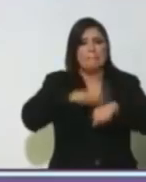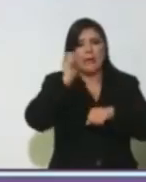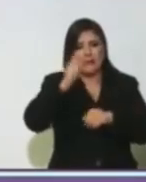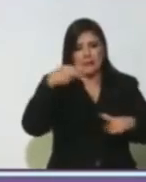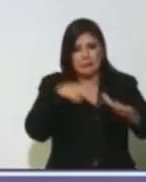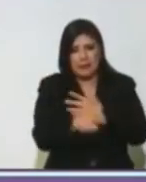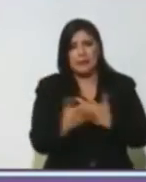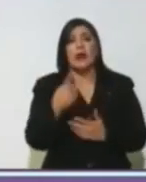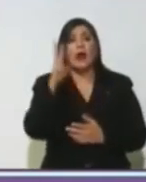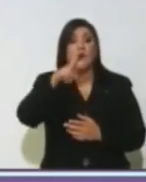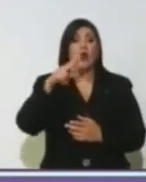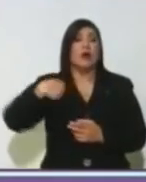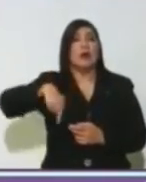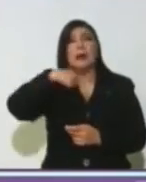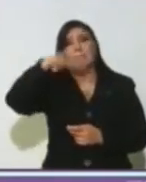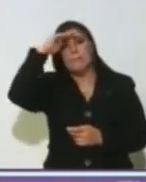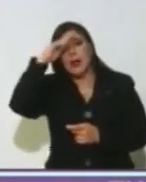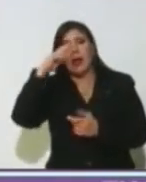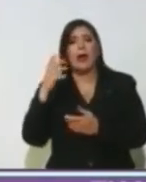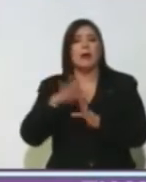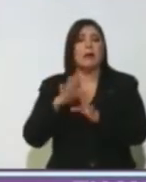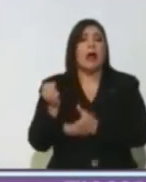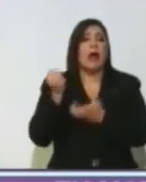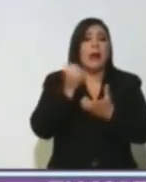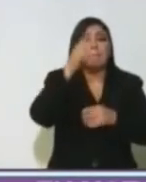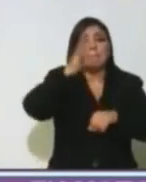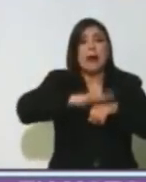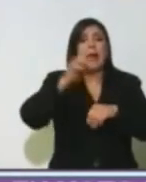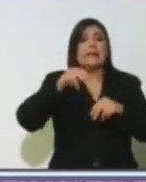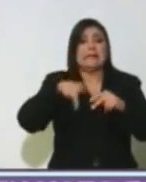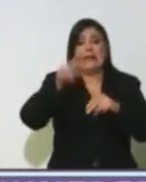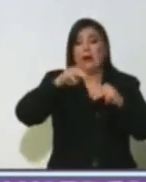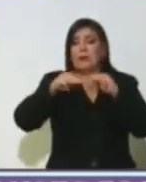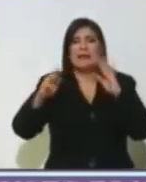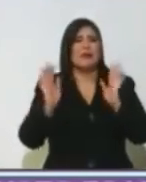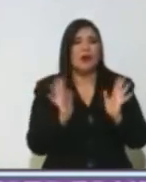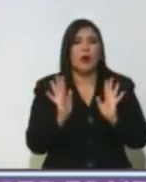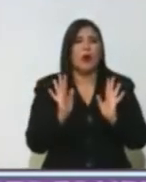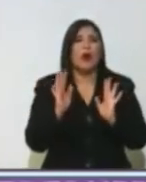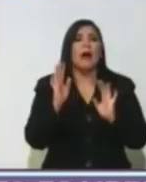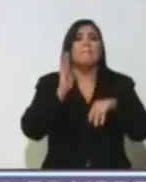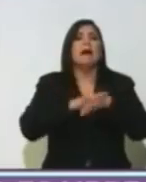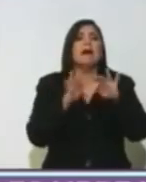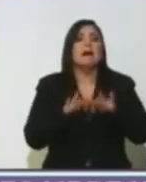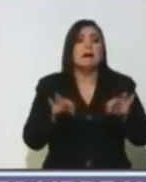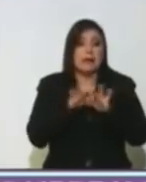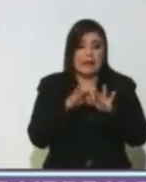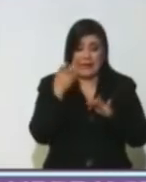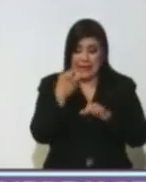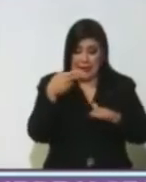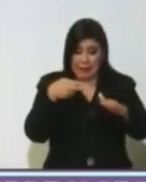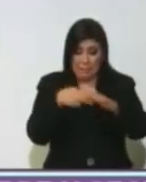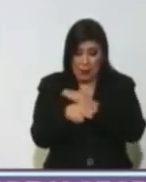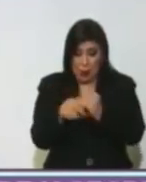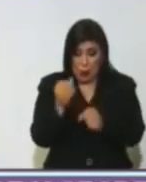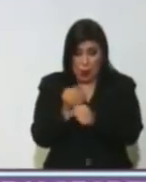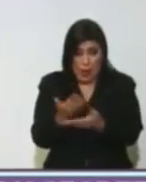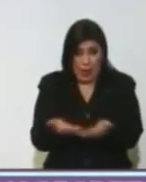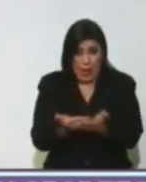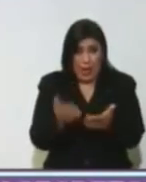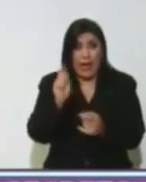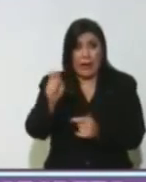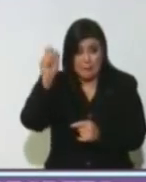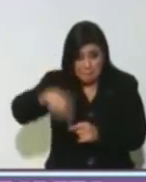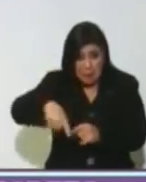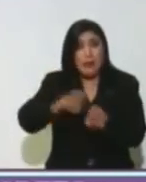invertir en más kilómetros sino en poner a nuestro metro en las condiciones actuales como la